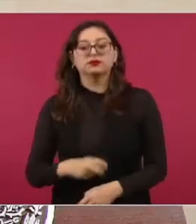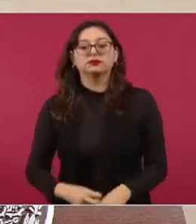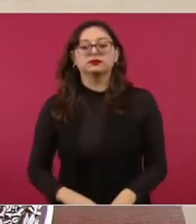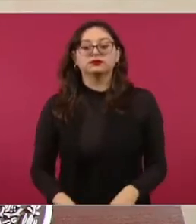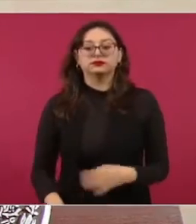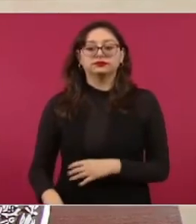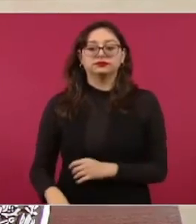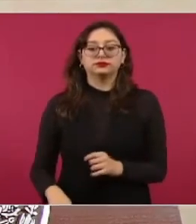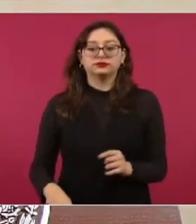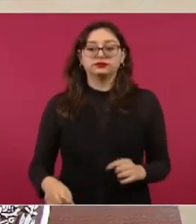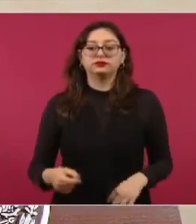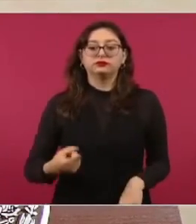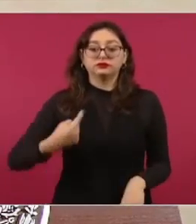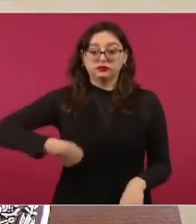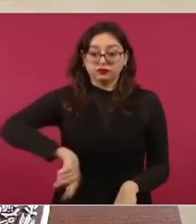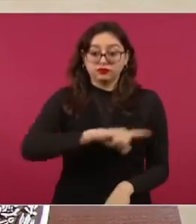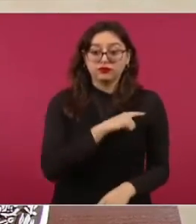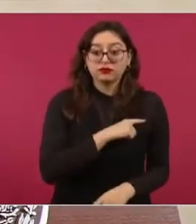en exceso